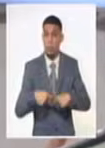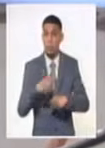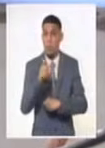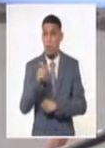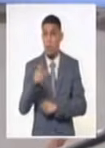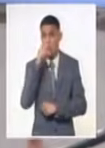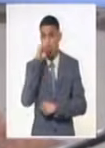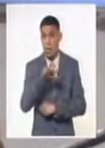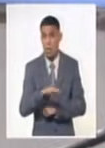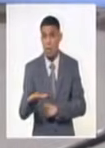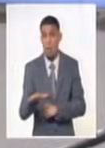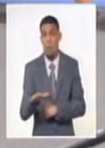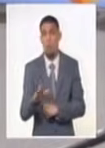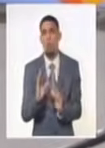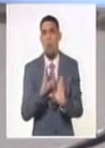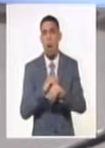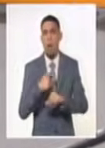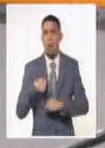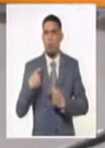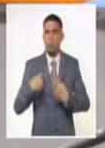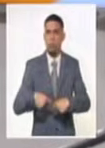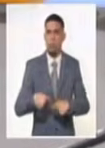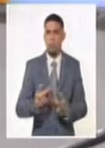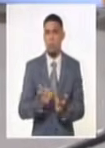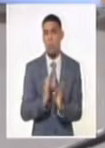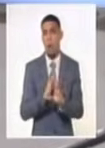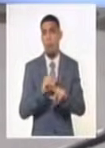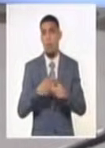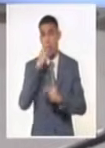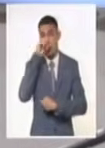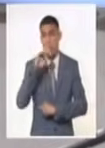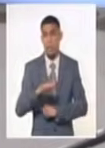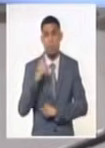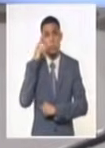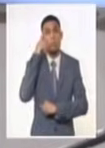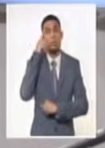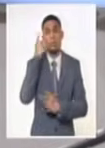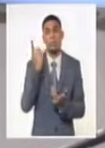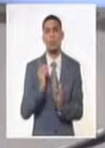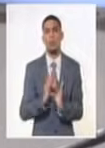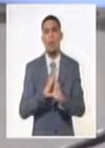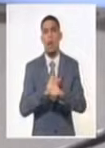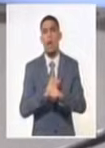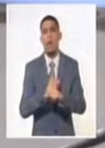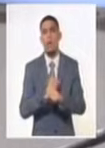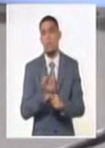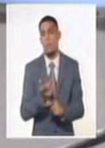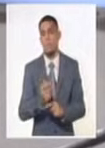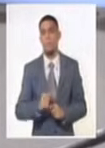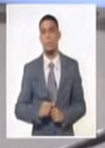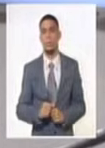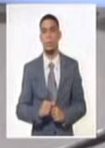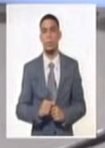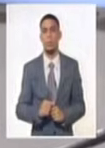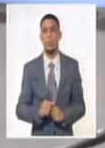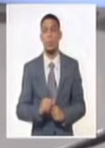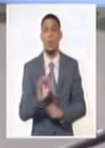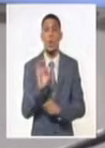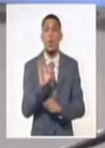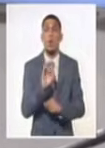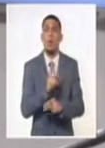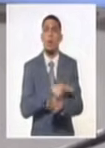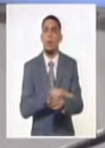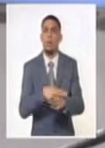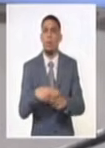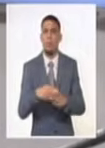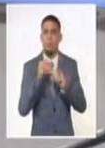pequeña a veces, con particularidades en su vida, incluso socioemocional, con historias de vida distintas,